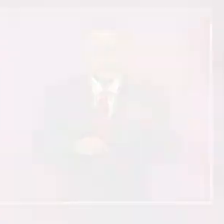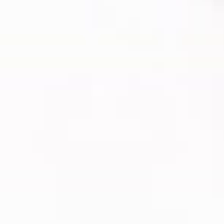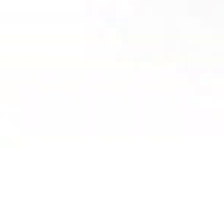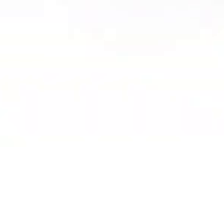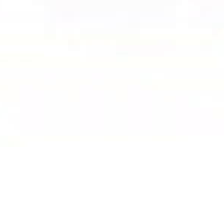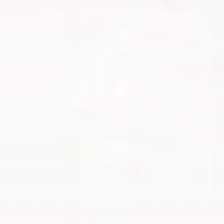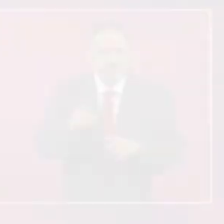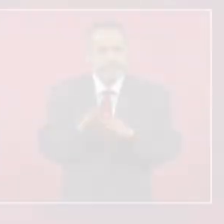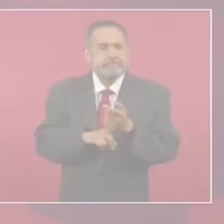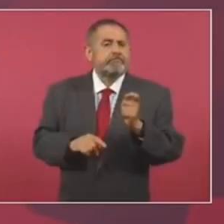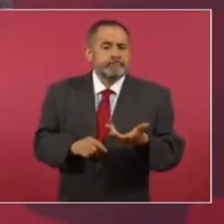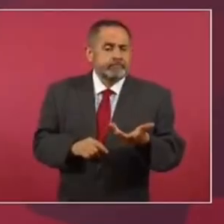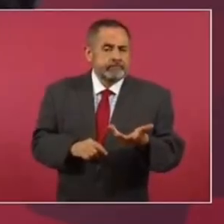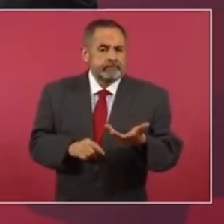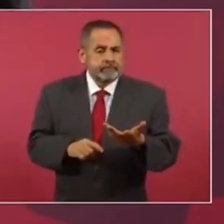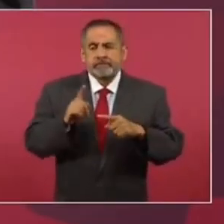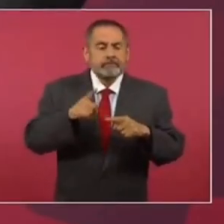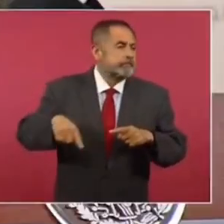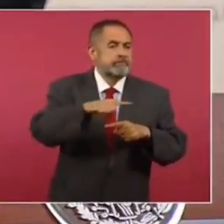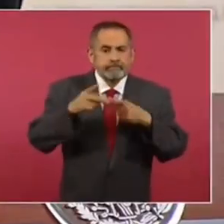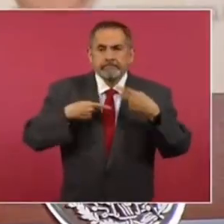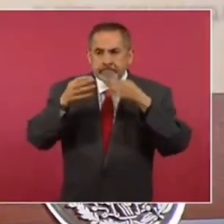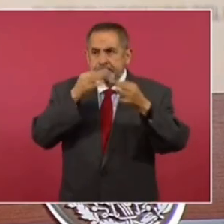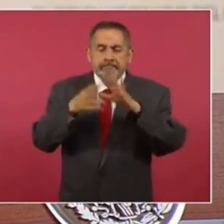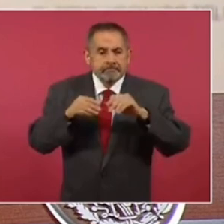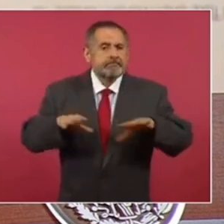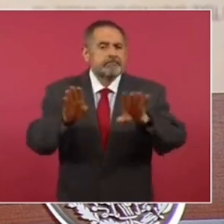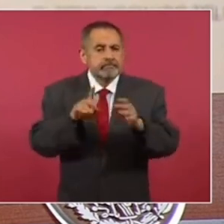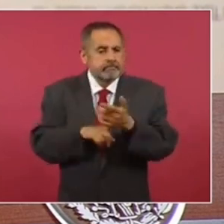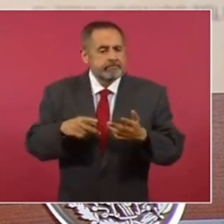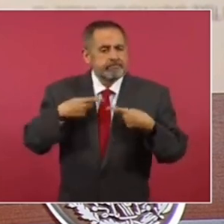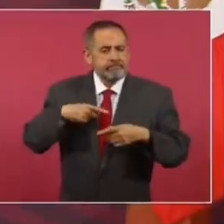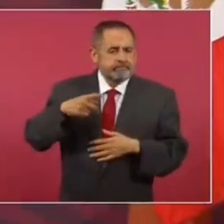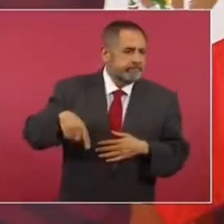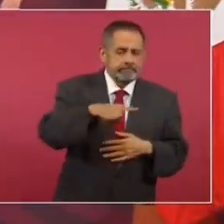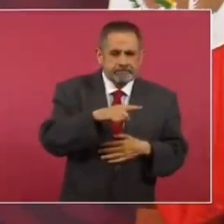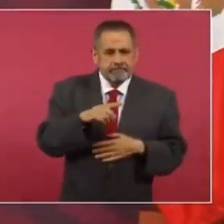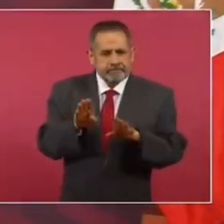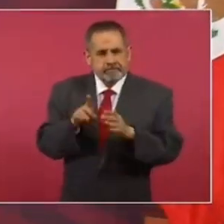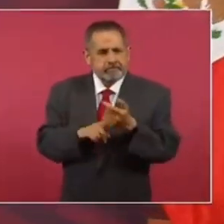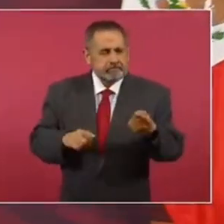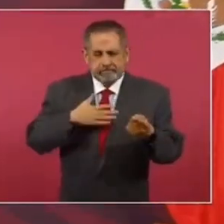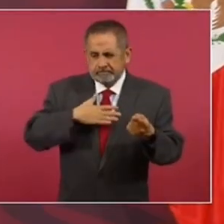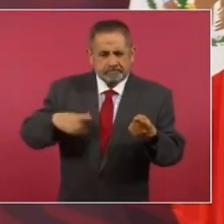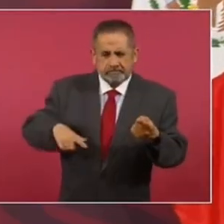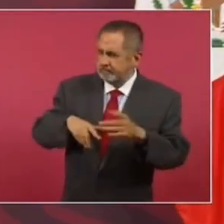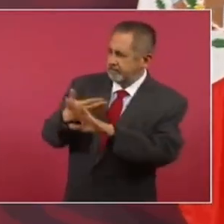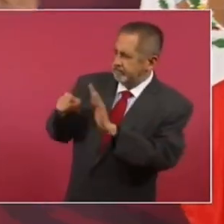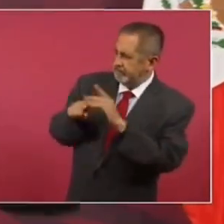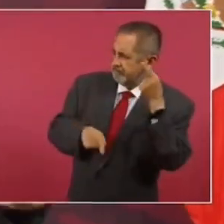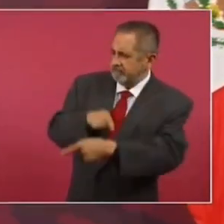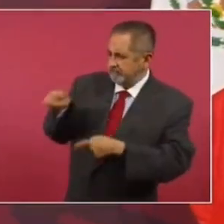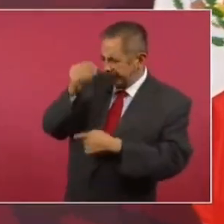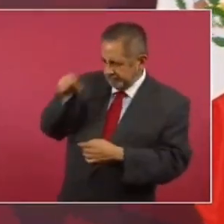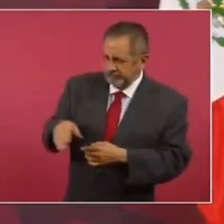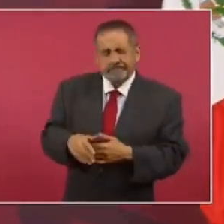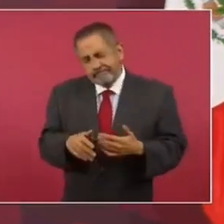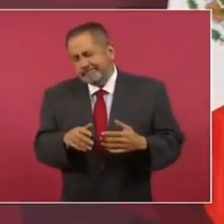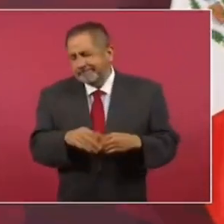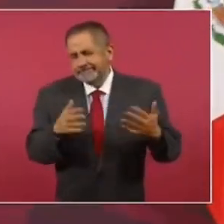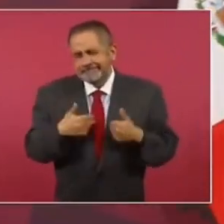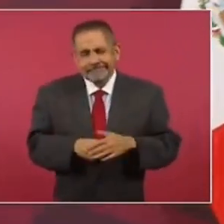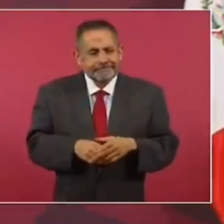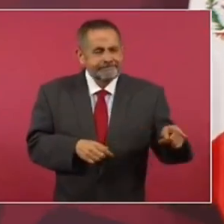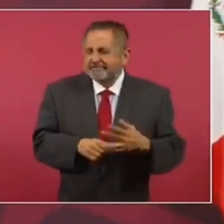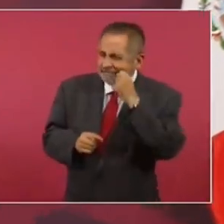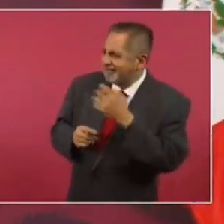sepa que hay toda una campaña de desprestigio en contra de nuestro gobierno, que es evidente, y se meten